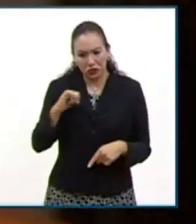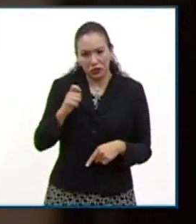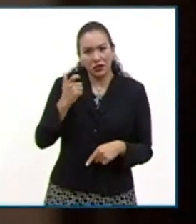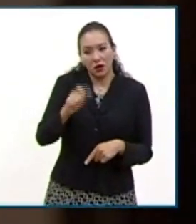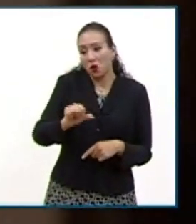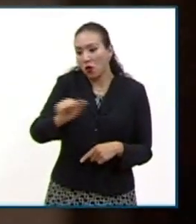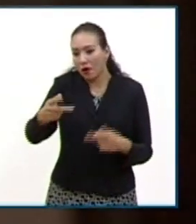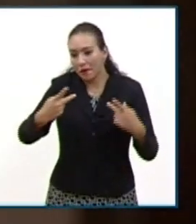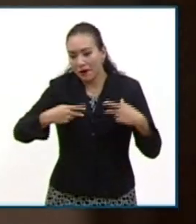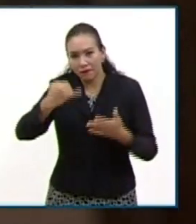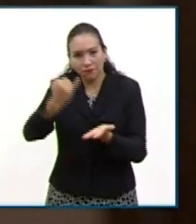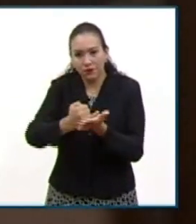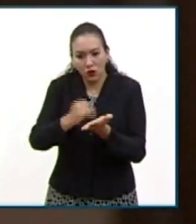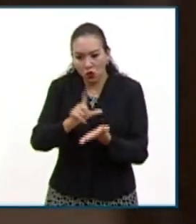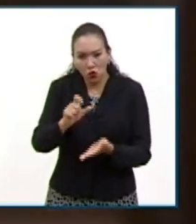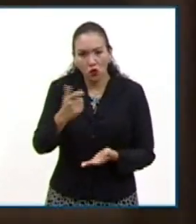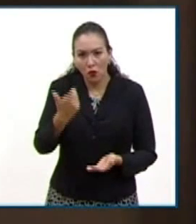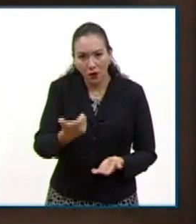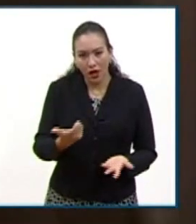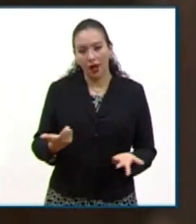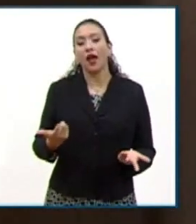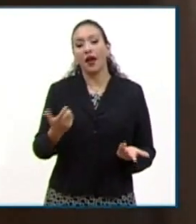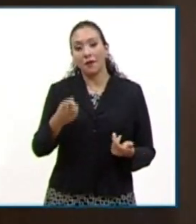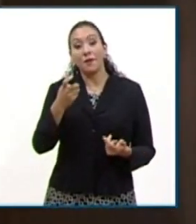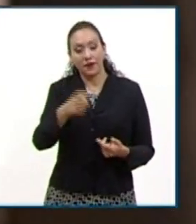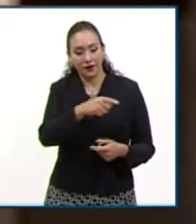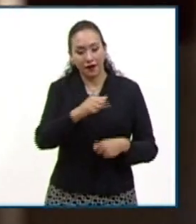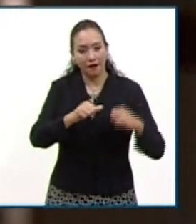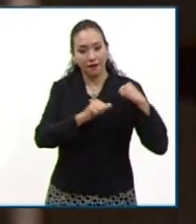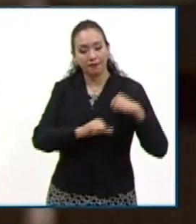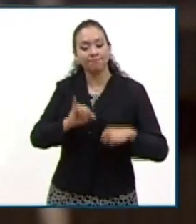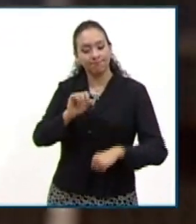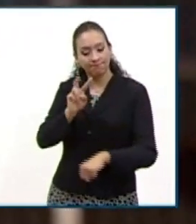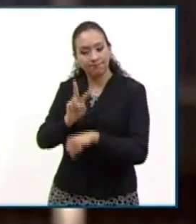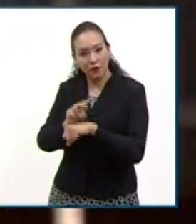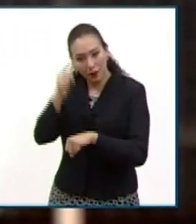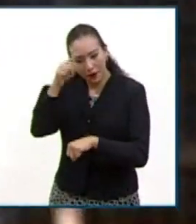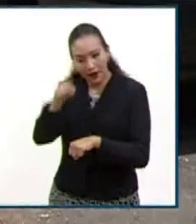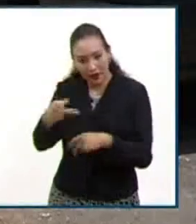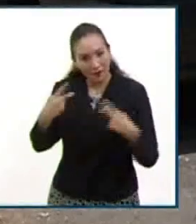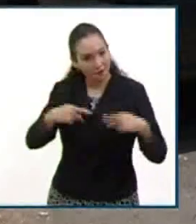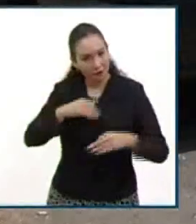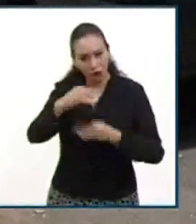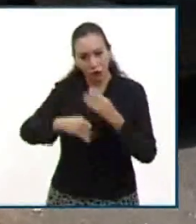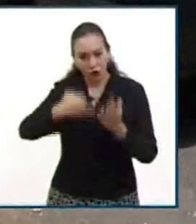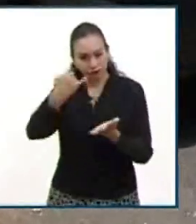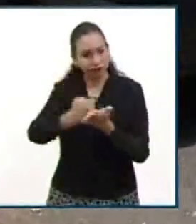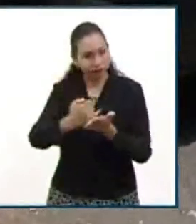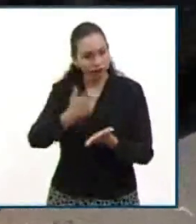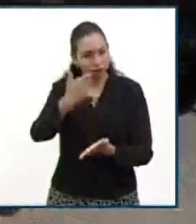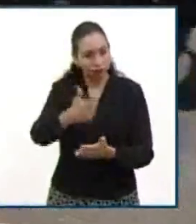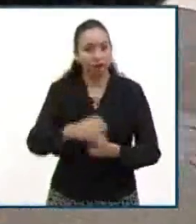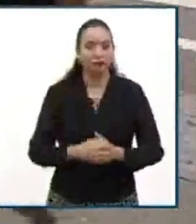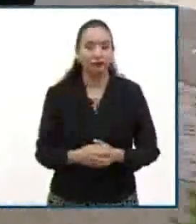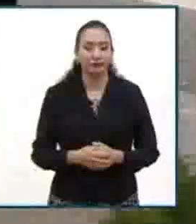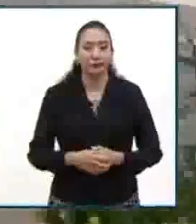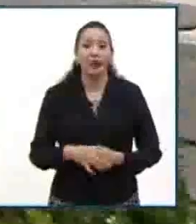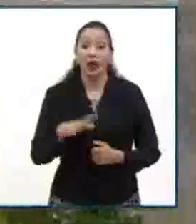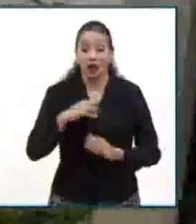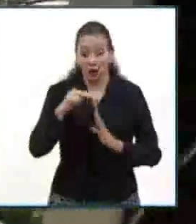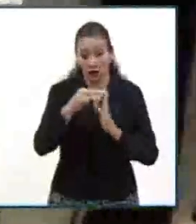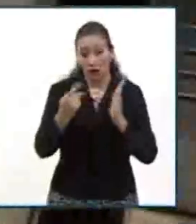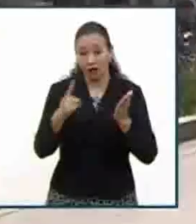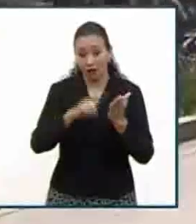delitos fiscales no queden impunes y que se repare el daño causado. Precisó que al confirmar la constitucionalidad de dicha